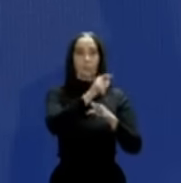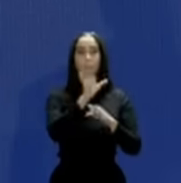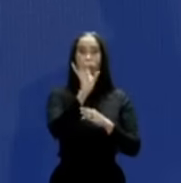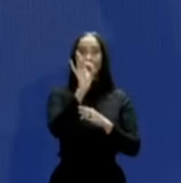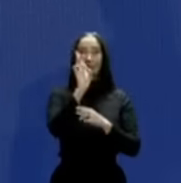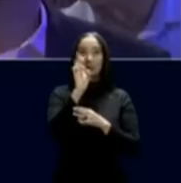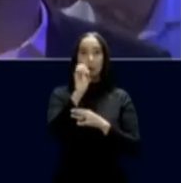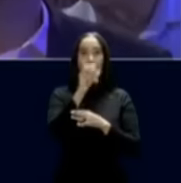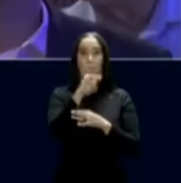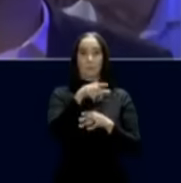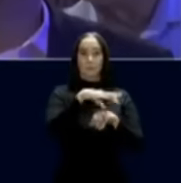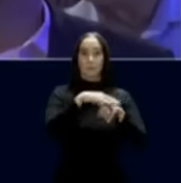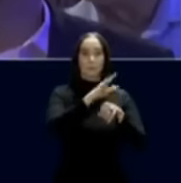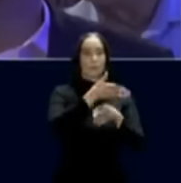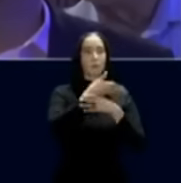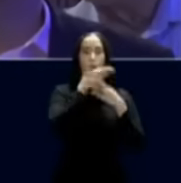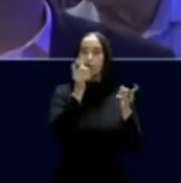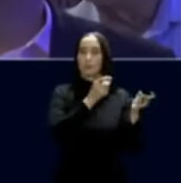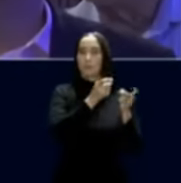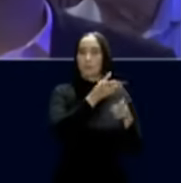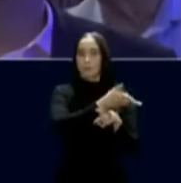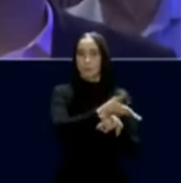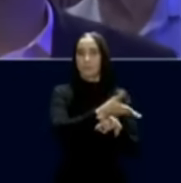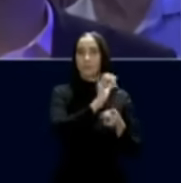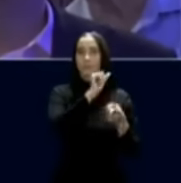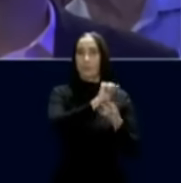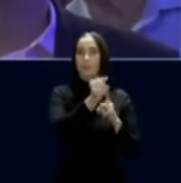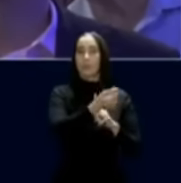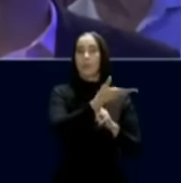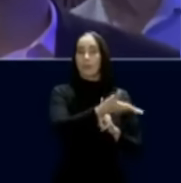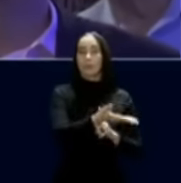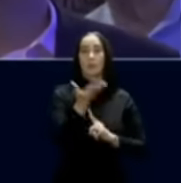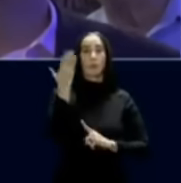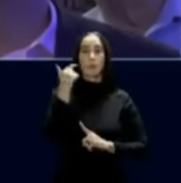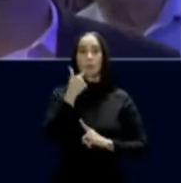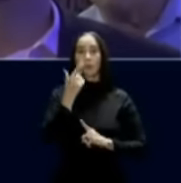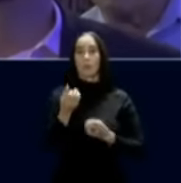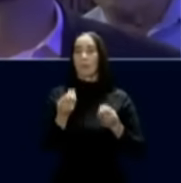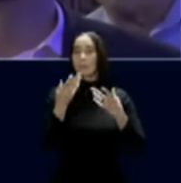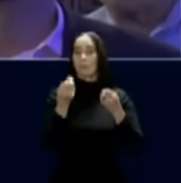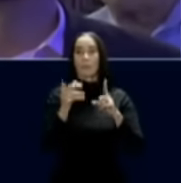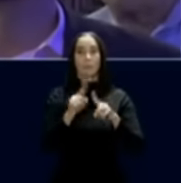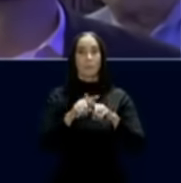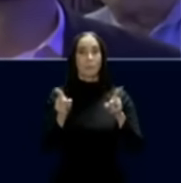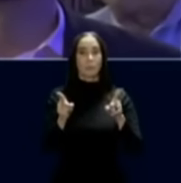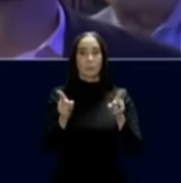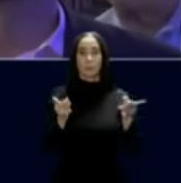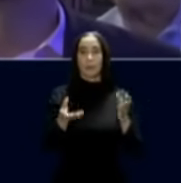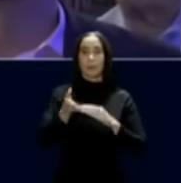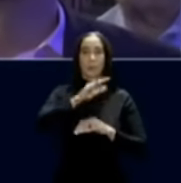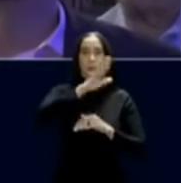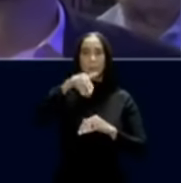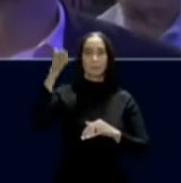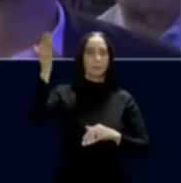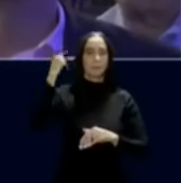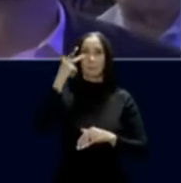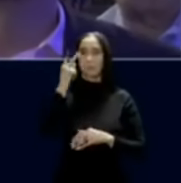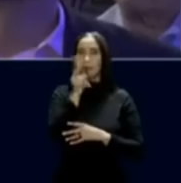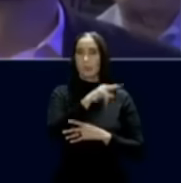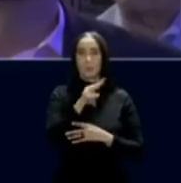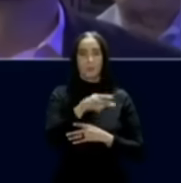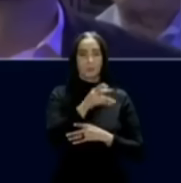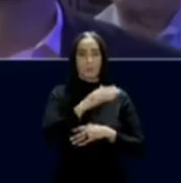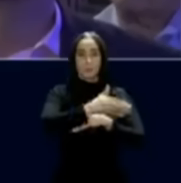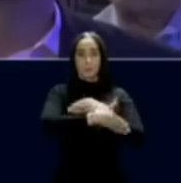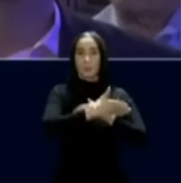territorio. Entonces, son situaciones, como yo dije anteriormente, muy particulares, como nunca antes había estado